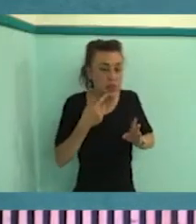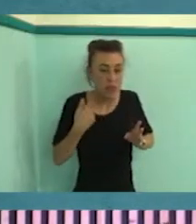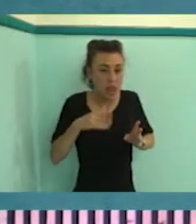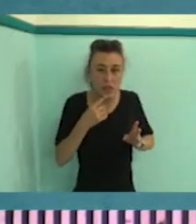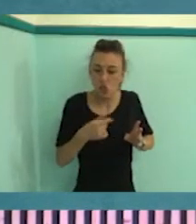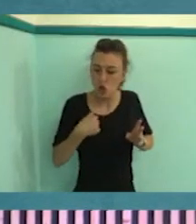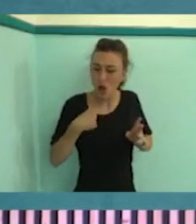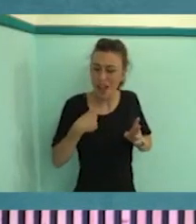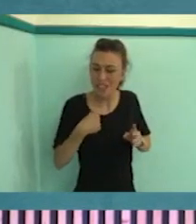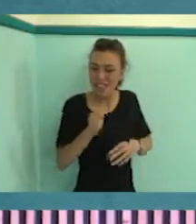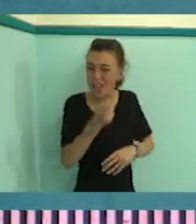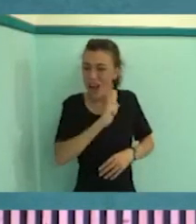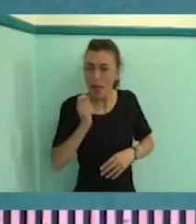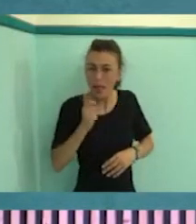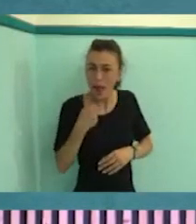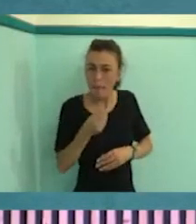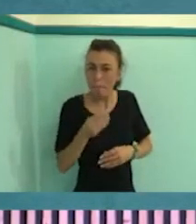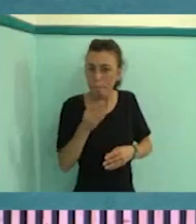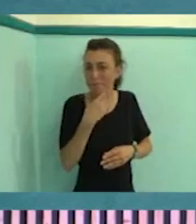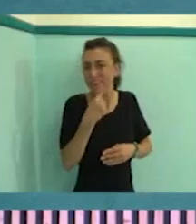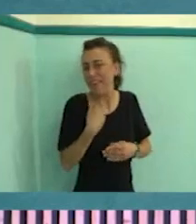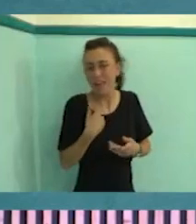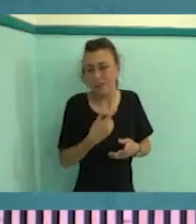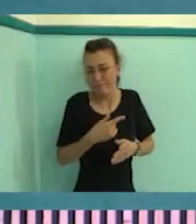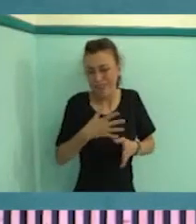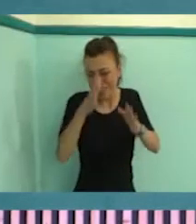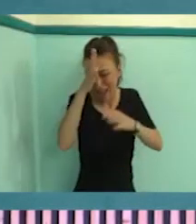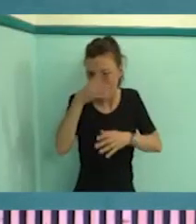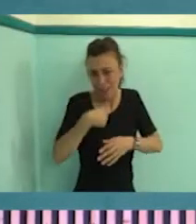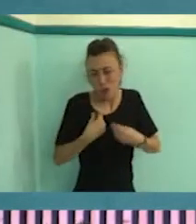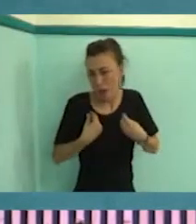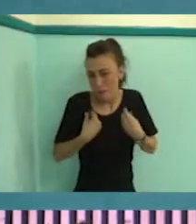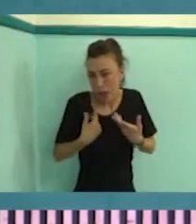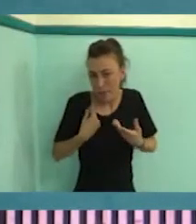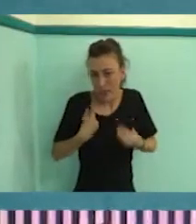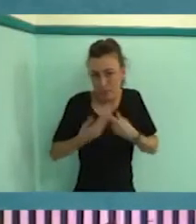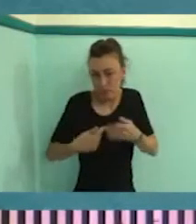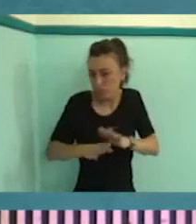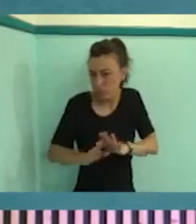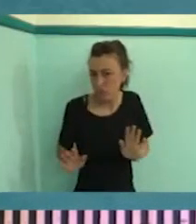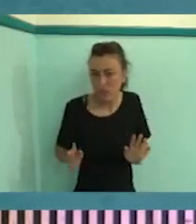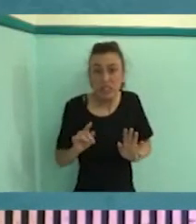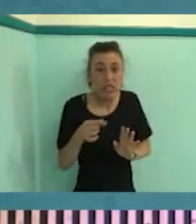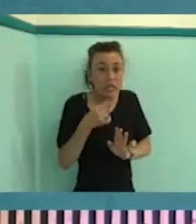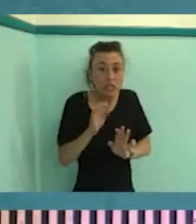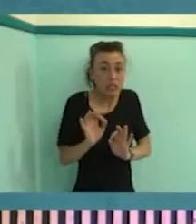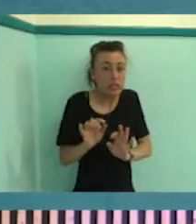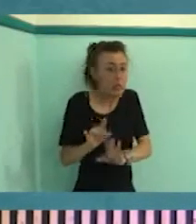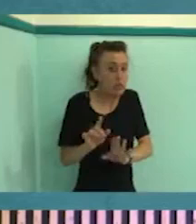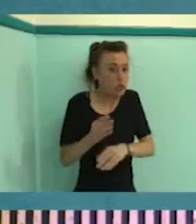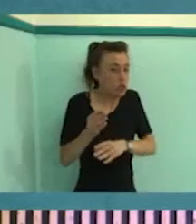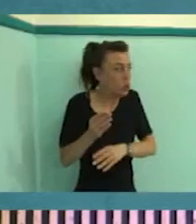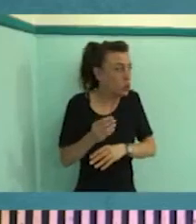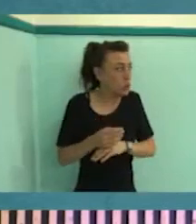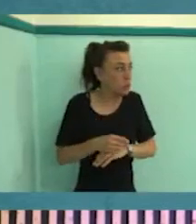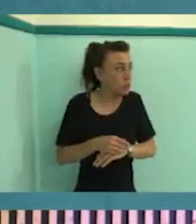una esclava de la belleza y voy a vivir la vida y literalmente ella está siendo ella o sea ella no ha hecho nada no ha dicho nada Ella está posando pero aquí